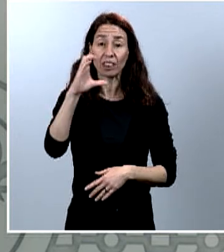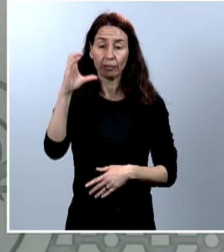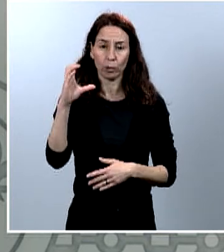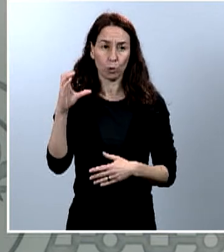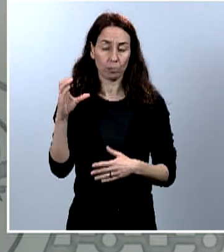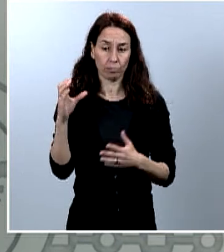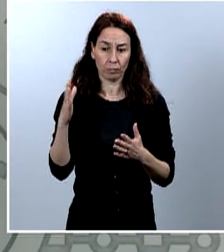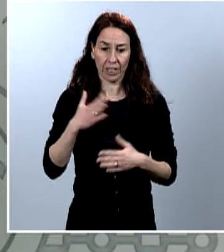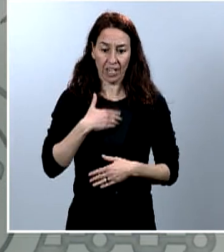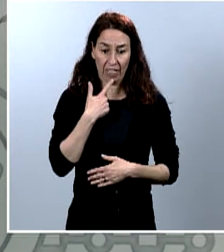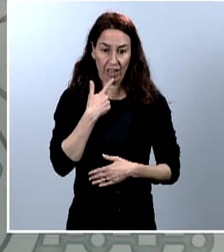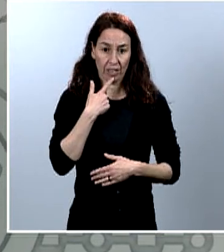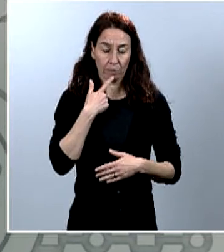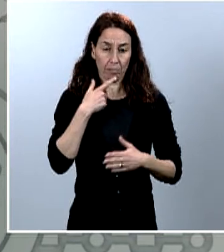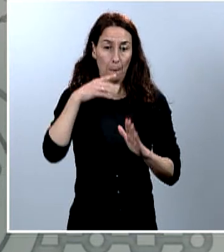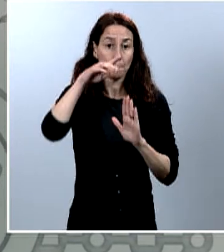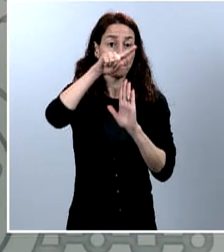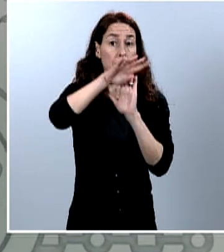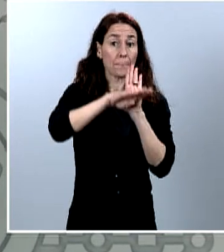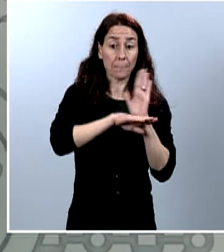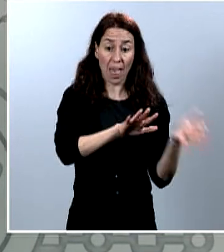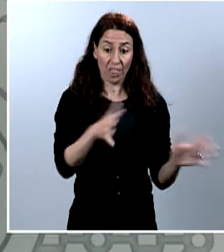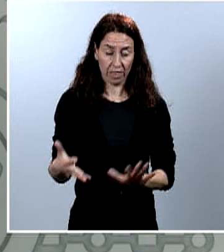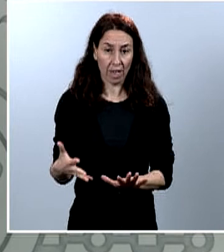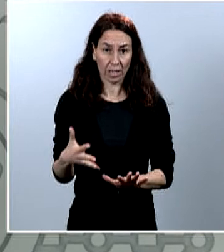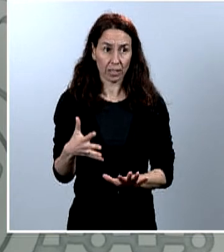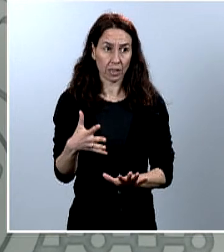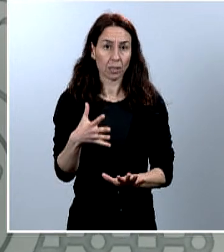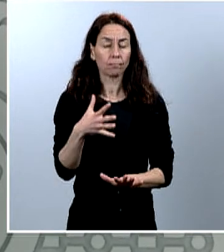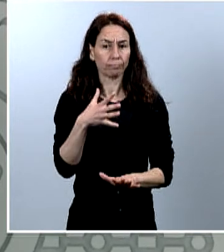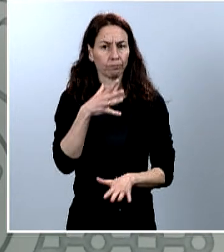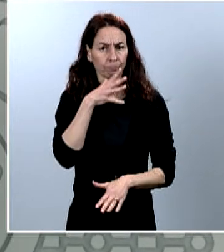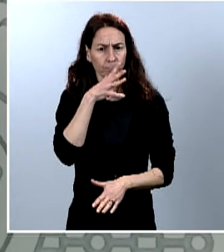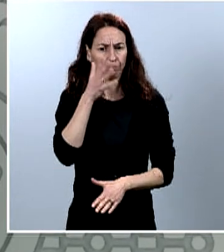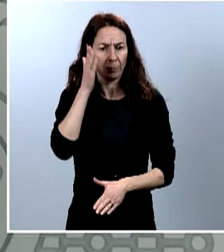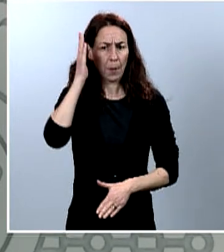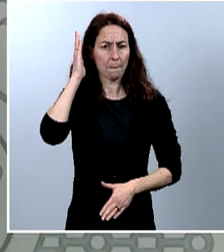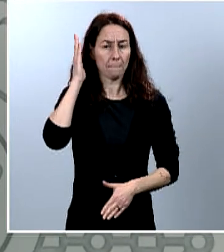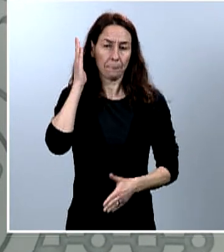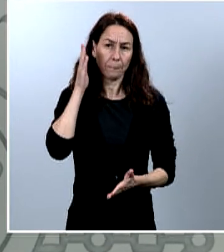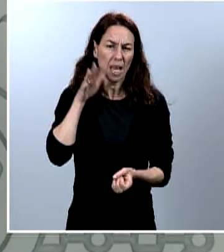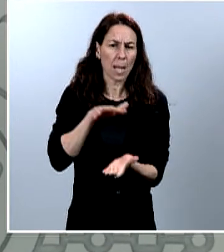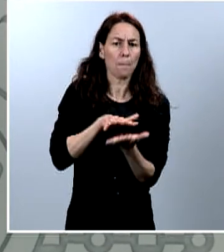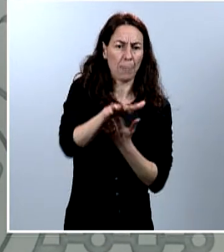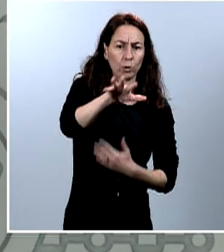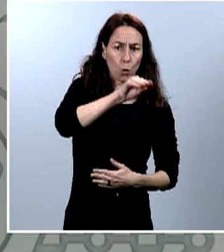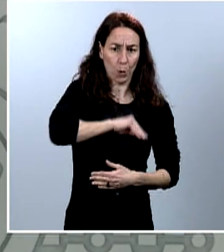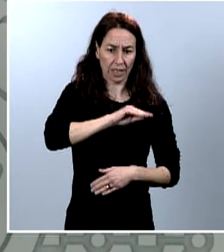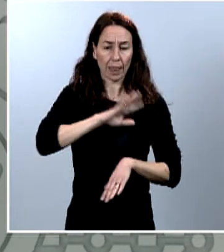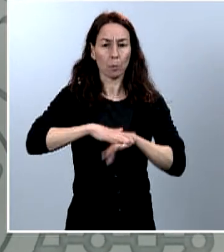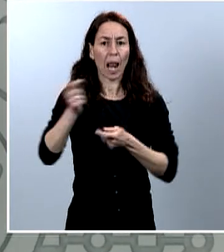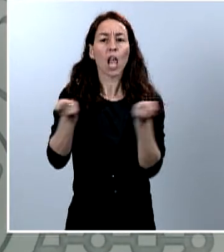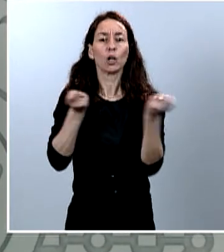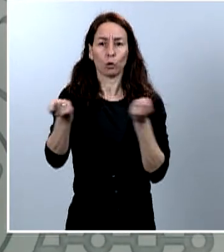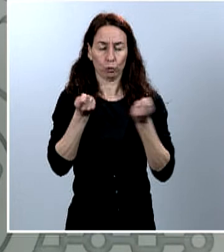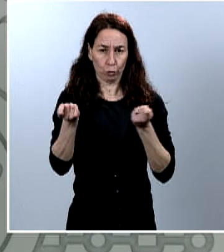que se han tomado han tenido un impacto muy importante en el control de la transmisión y en la evolución de la epidemia. Eso está clarísimo.